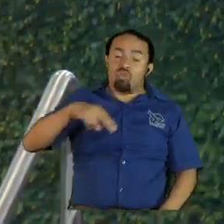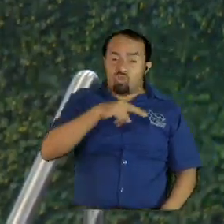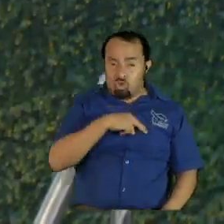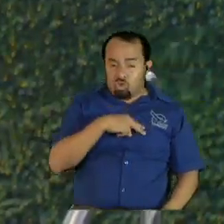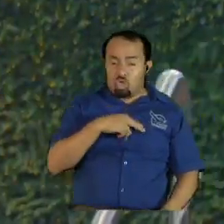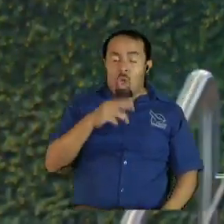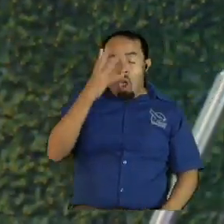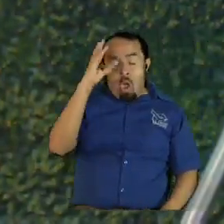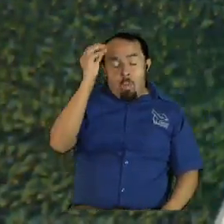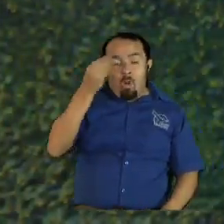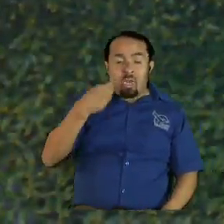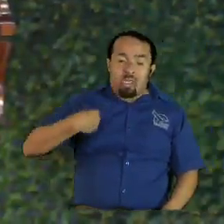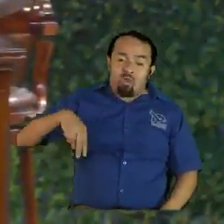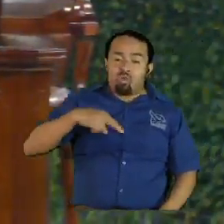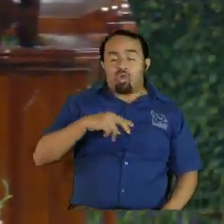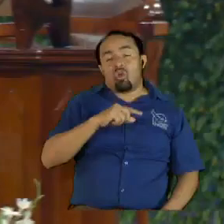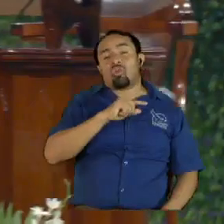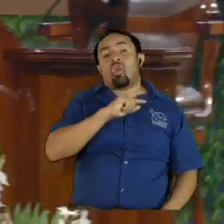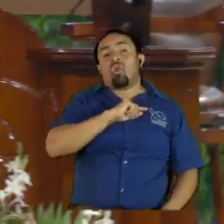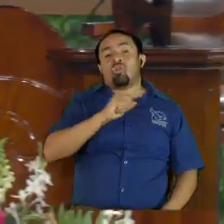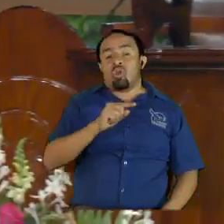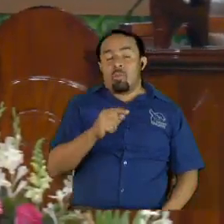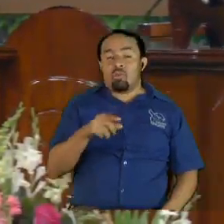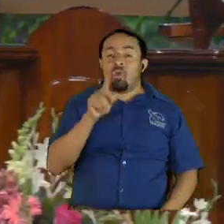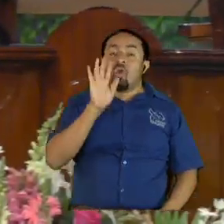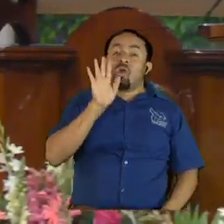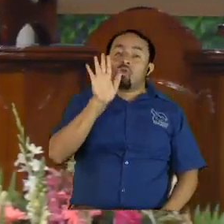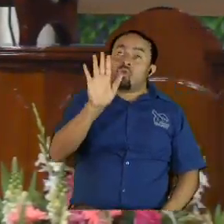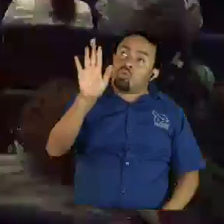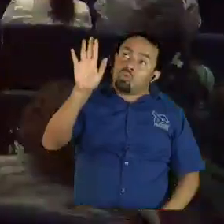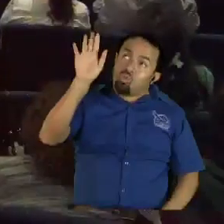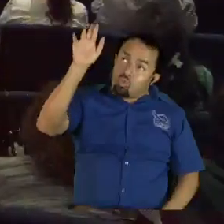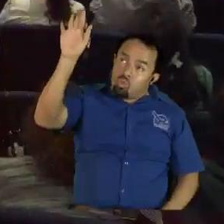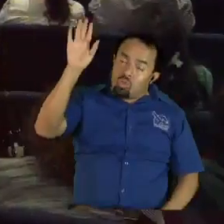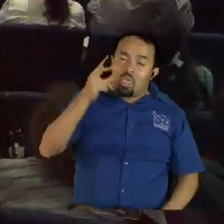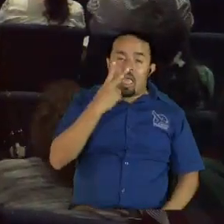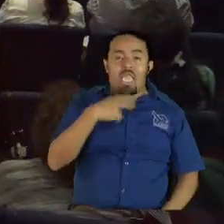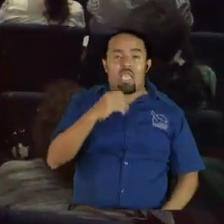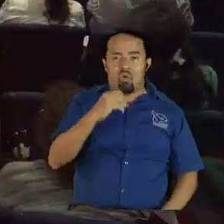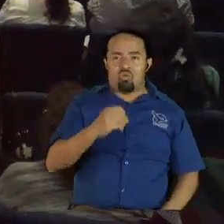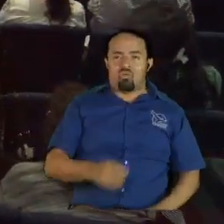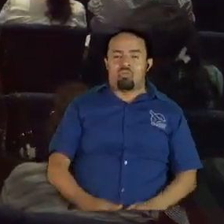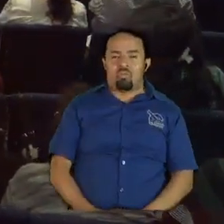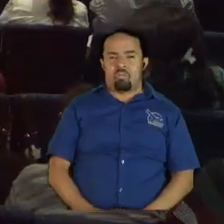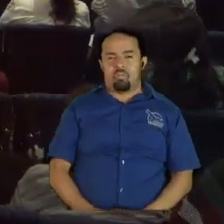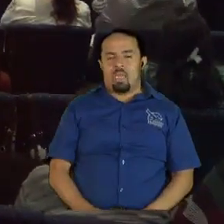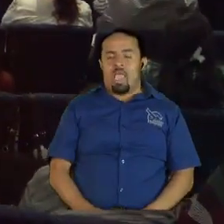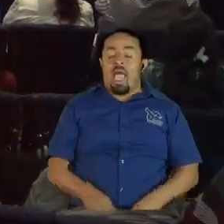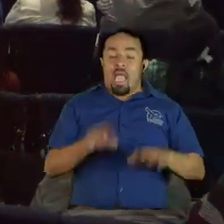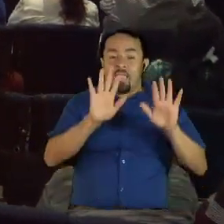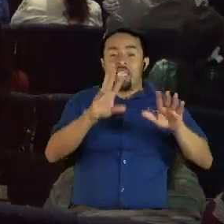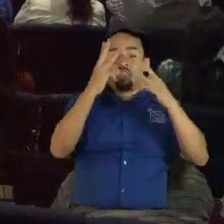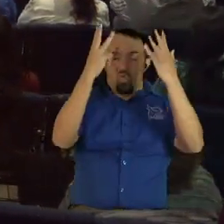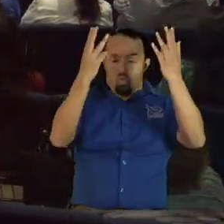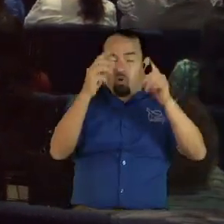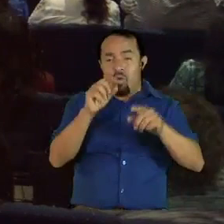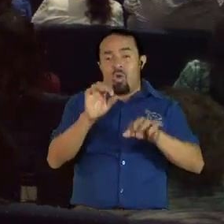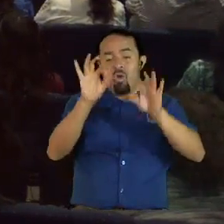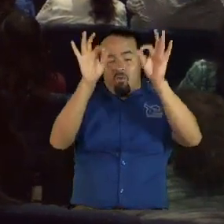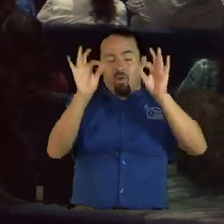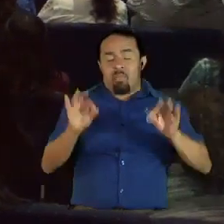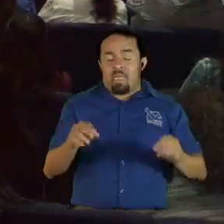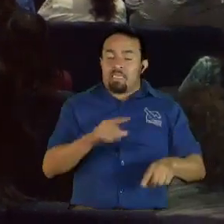Entonces, hermano, discúlpeme, hay 18 cosas que pueden ser purificadas de diferentes maneras. Yo le